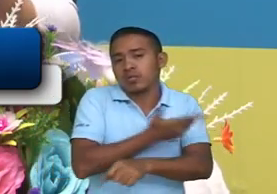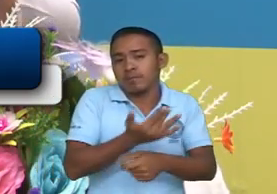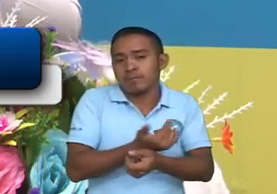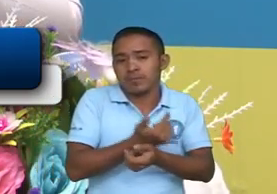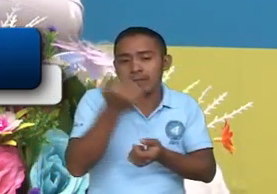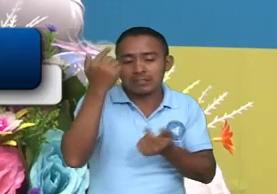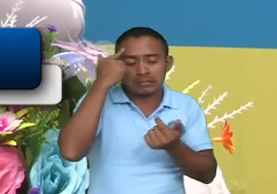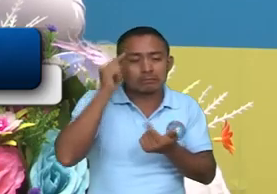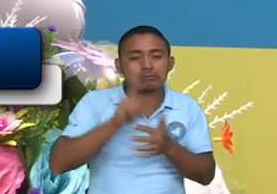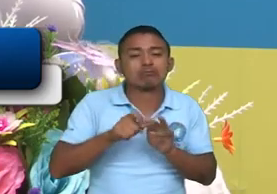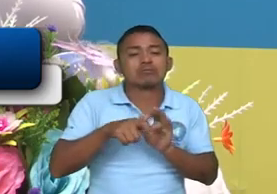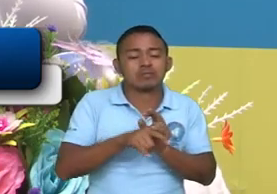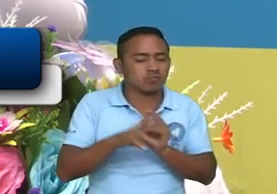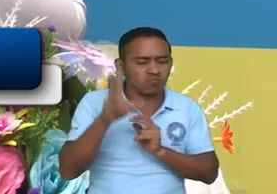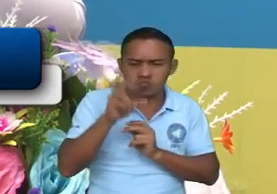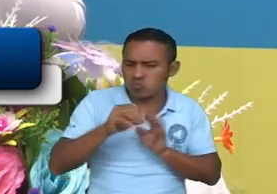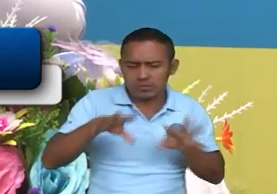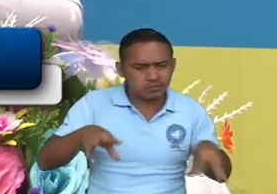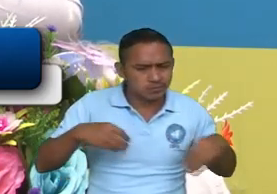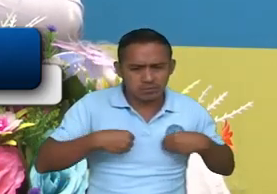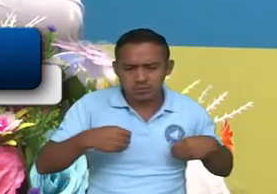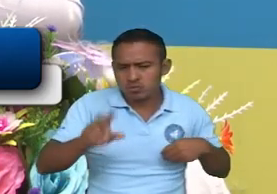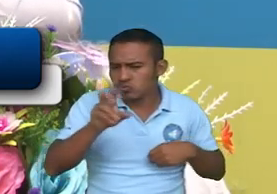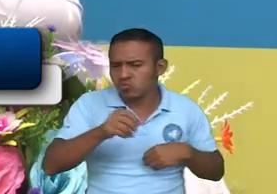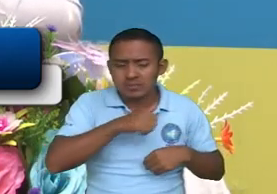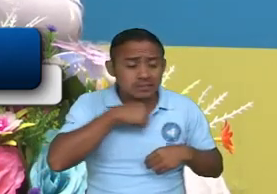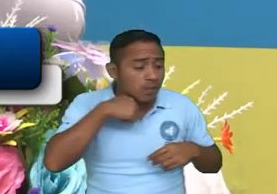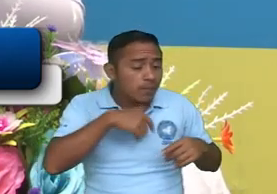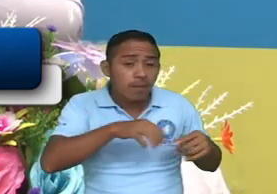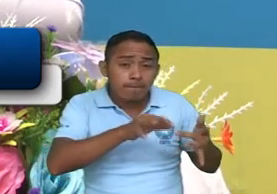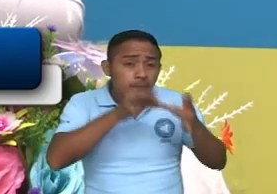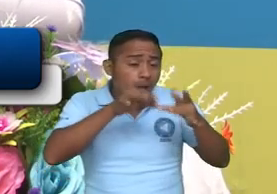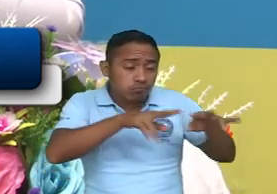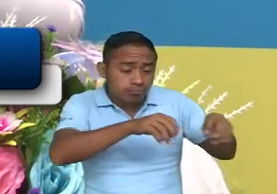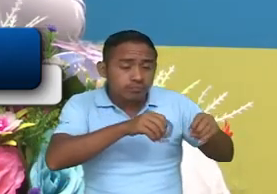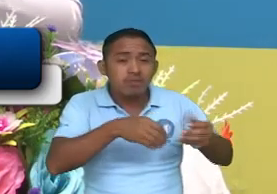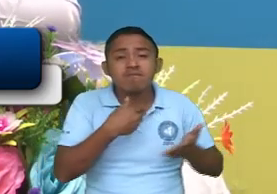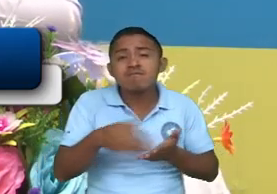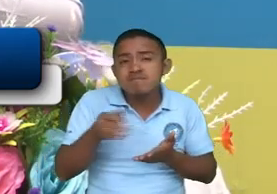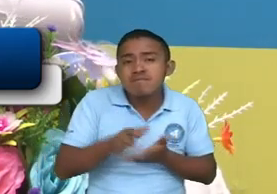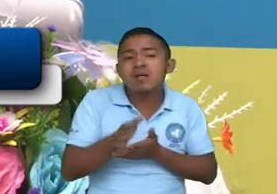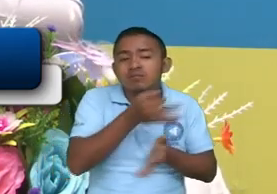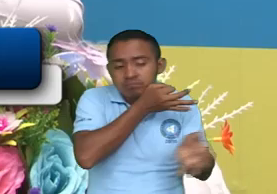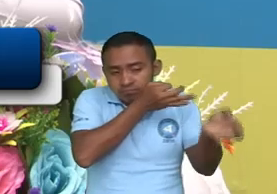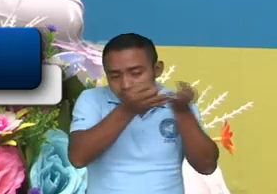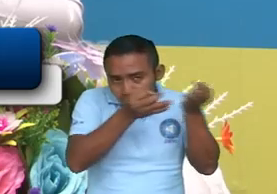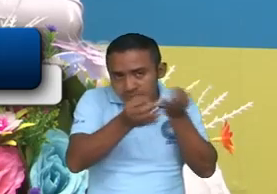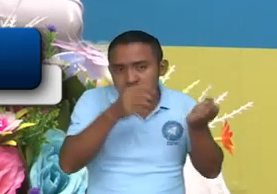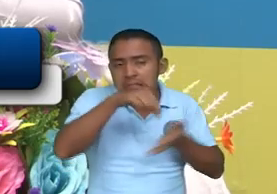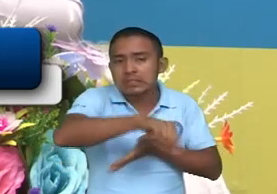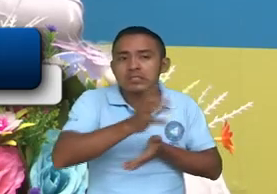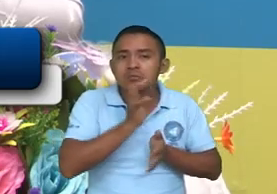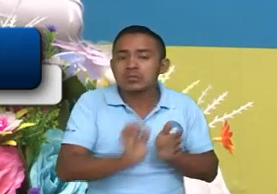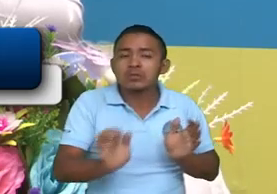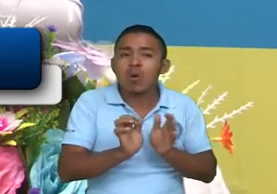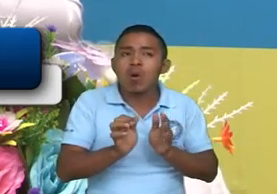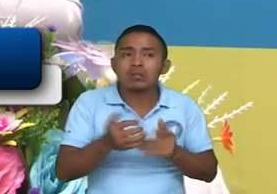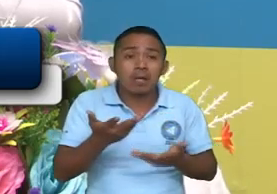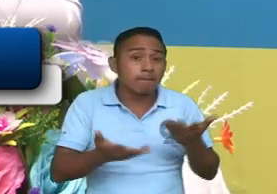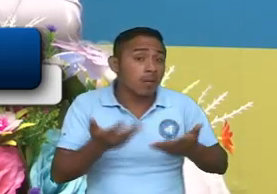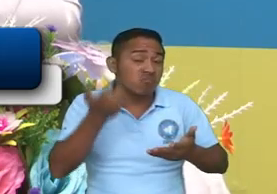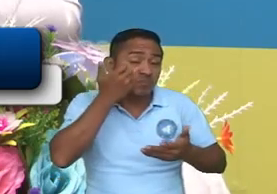una aceptación por parte de los padres de que se pueda realizar una autopsia de estos niños. La gran mayoría de los padres, como su